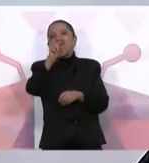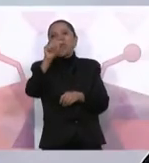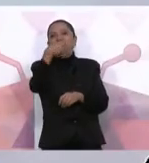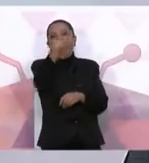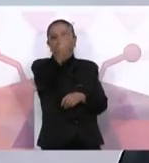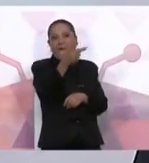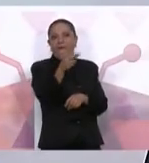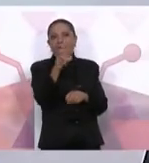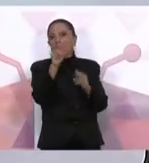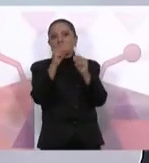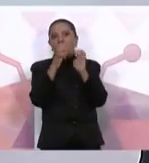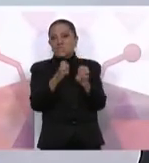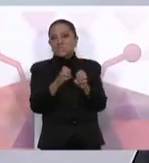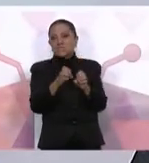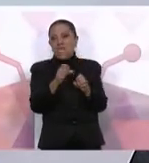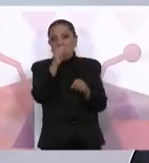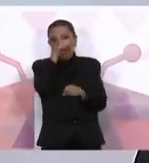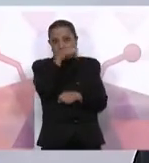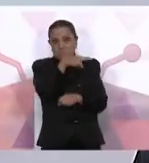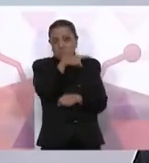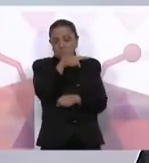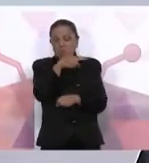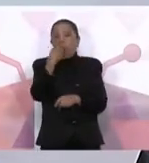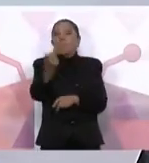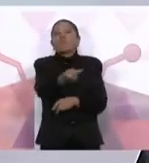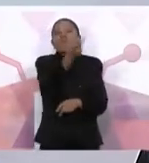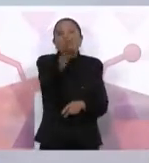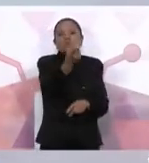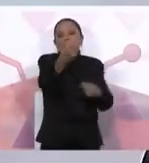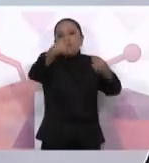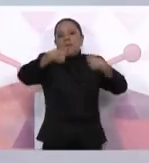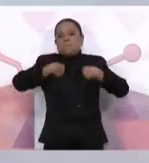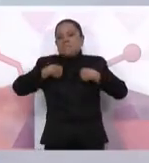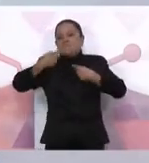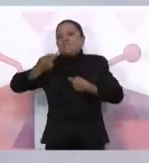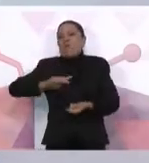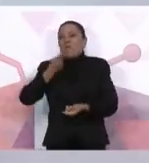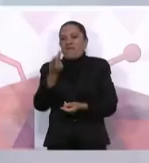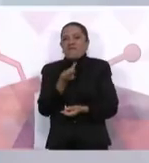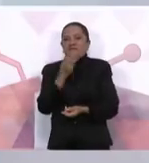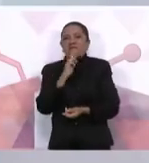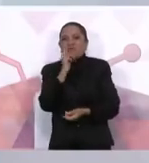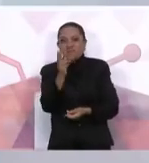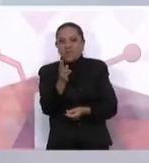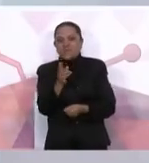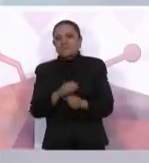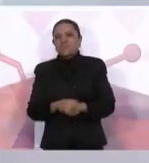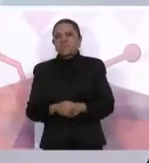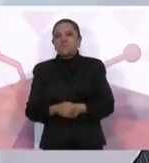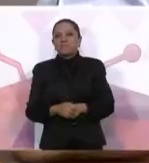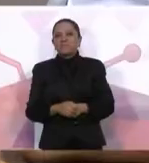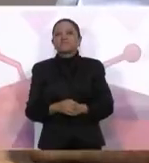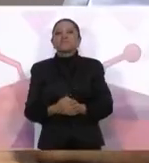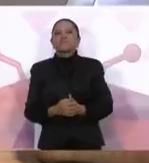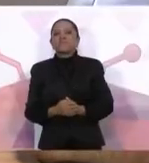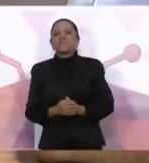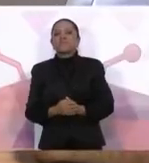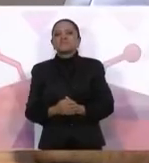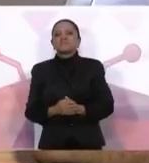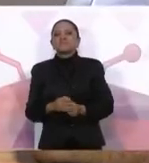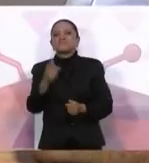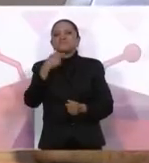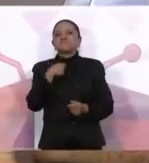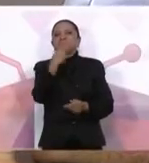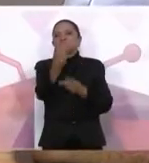alianza señor candidato que pregunta le iba usted a plantear alejandro verá el tema que tiene que ver